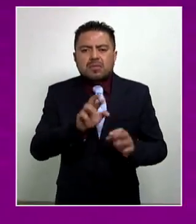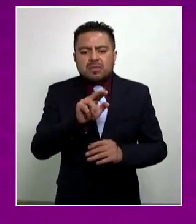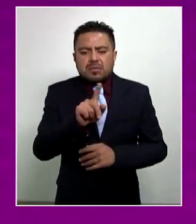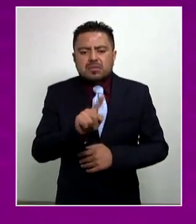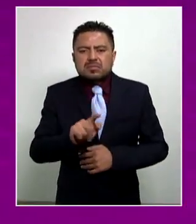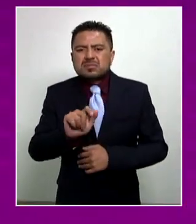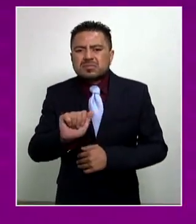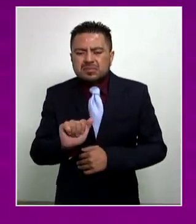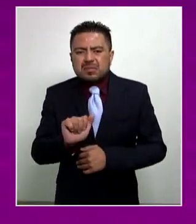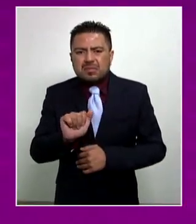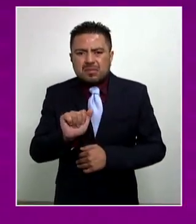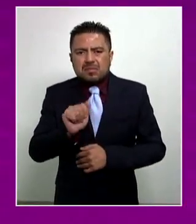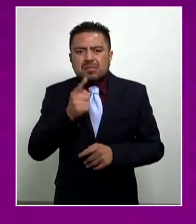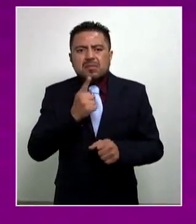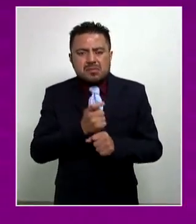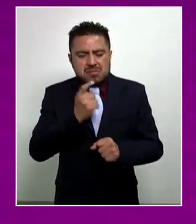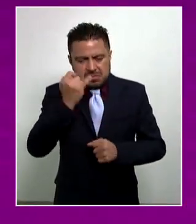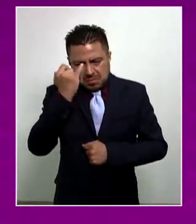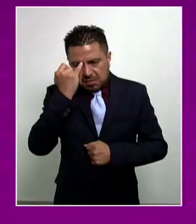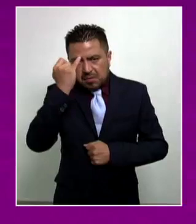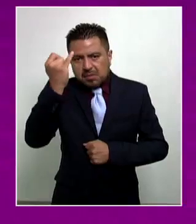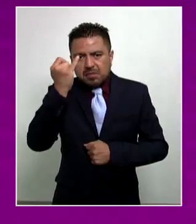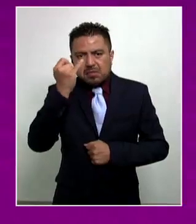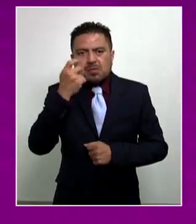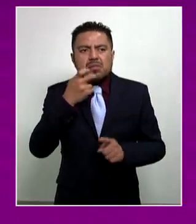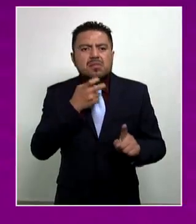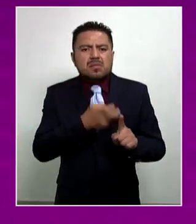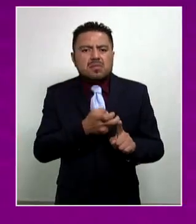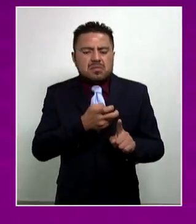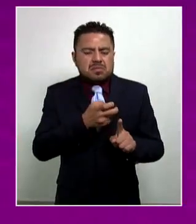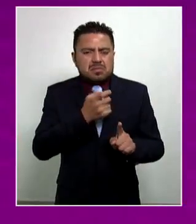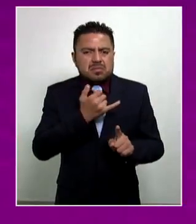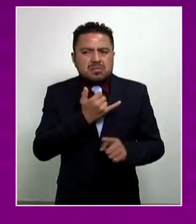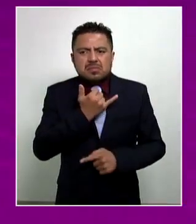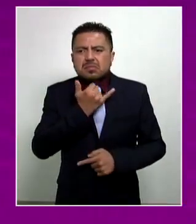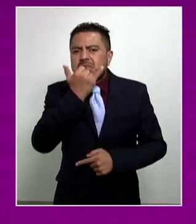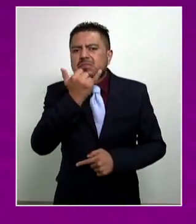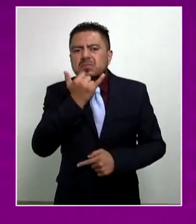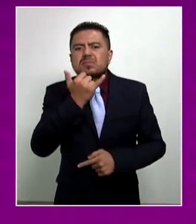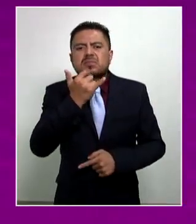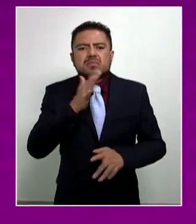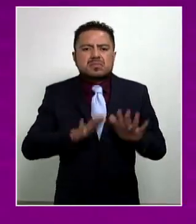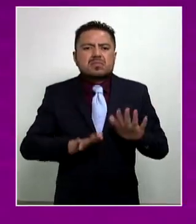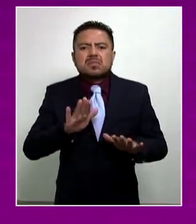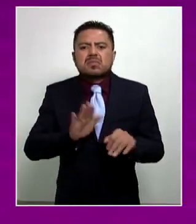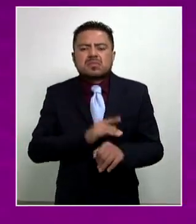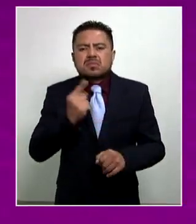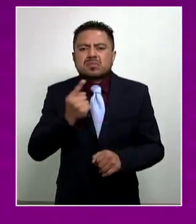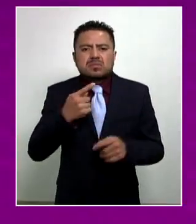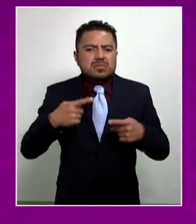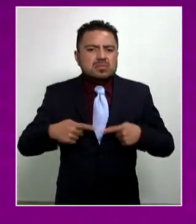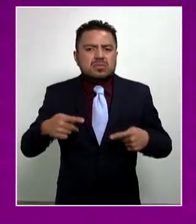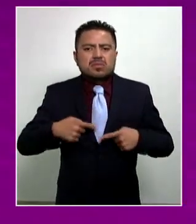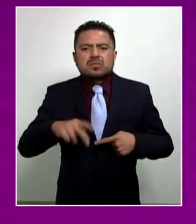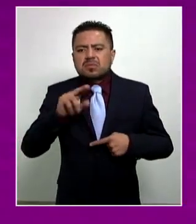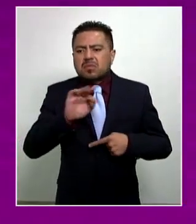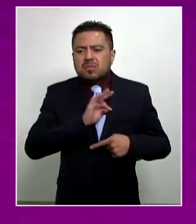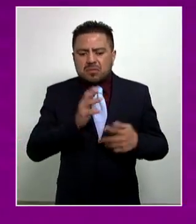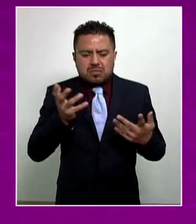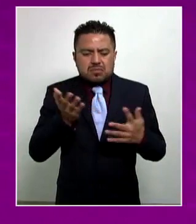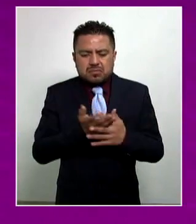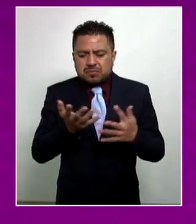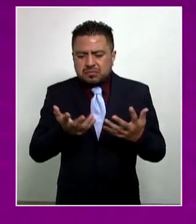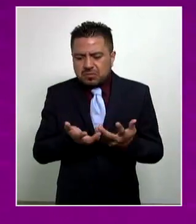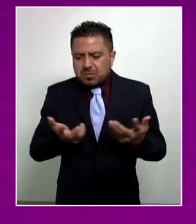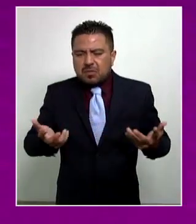razas. Claro, esta es una primera idea falaz, ¿no? Equivocada, errónea, porque pues las personas no nos dividimos en